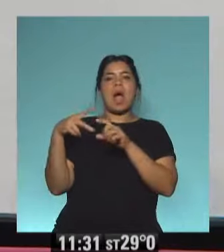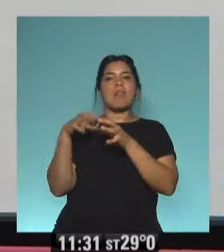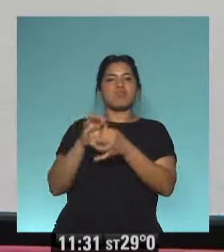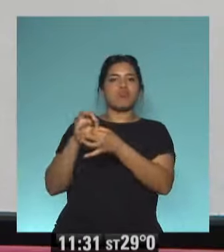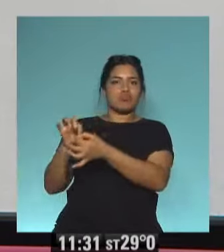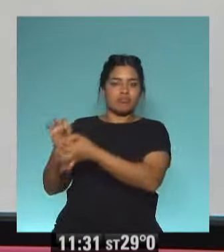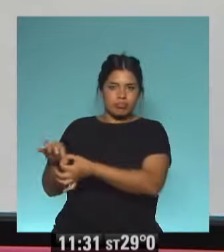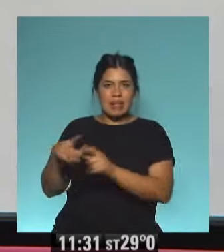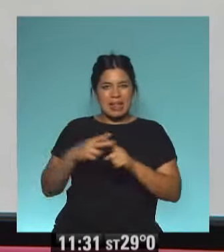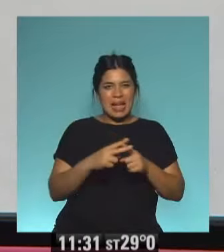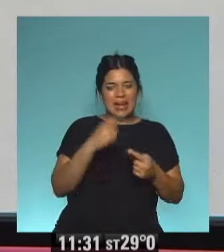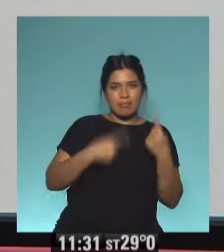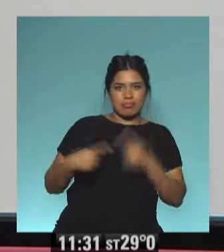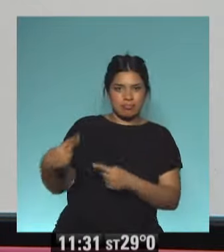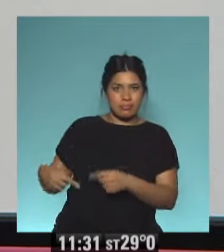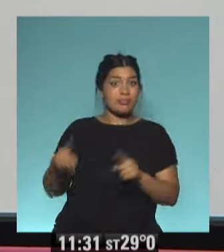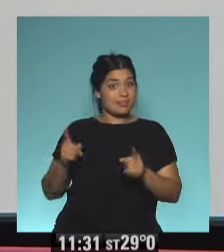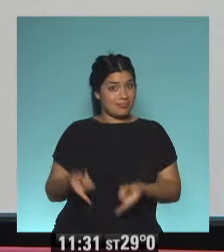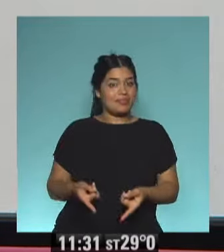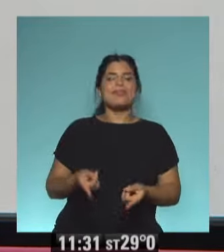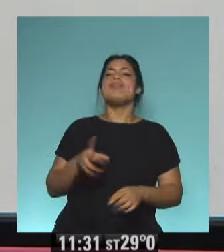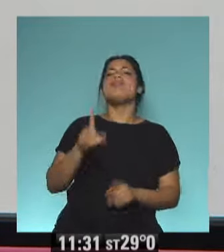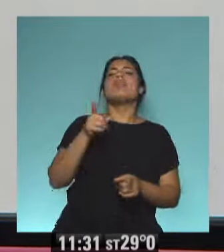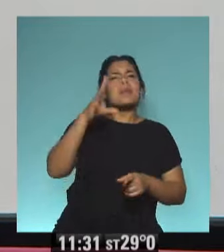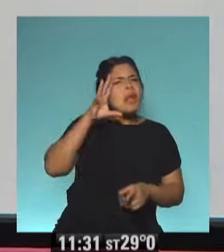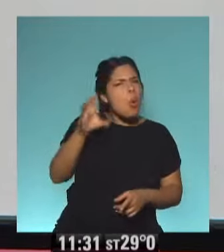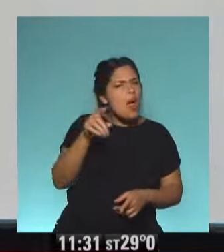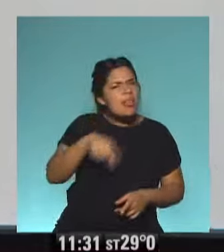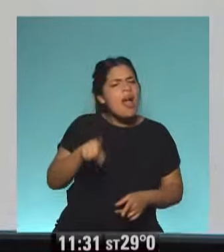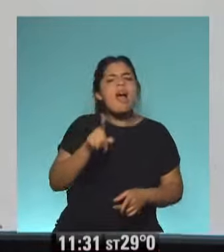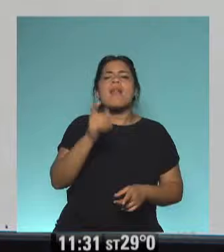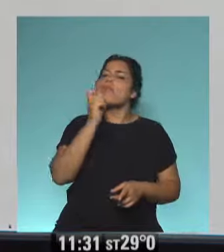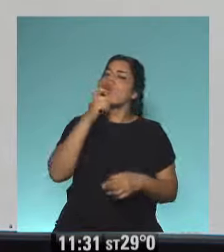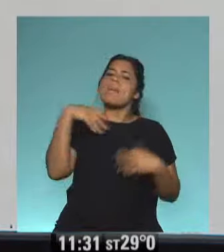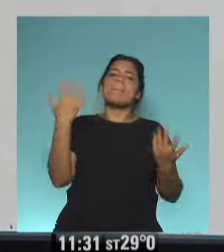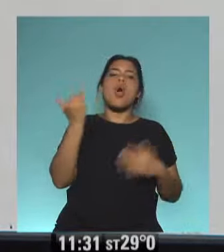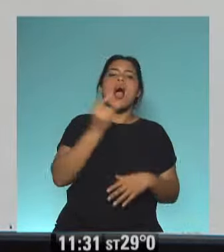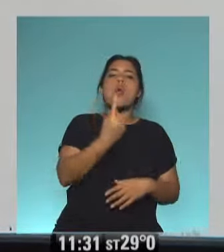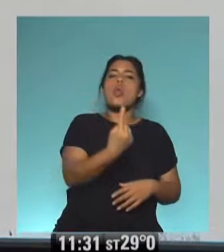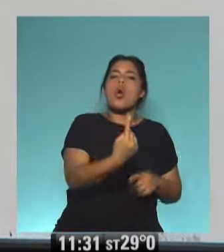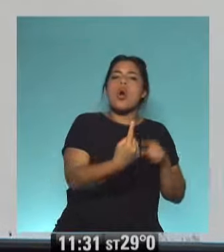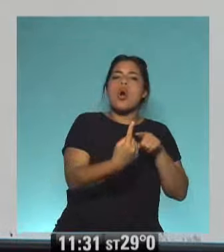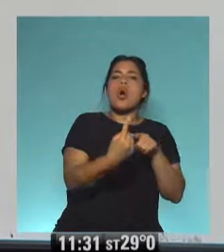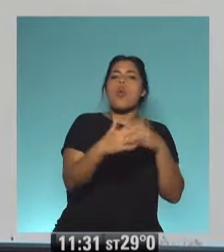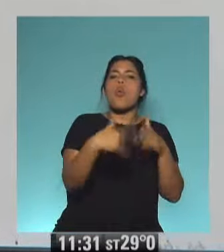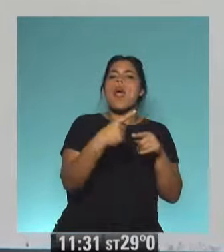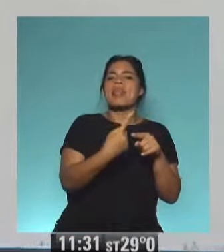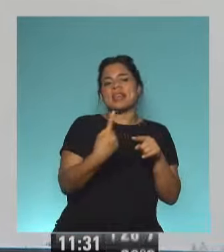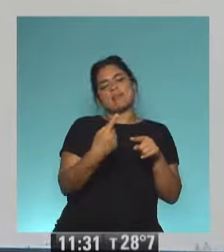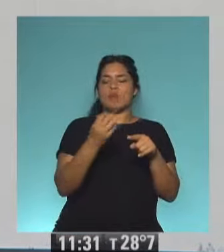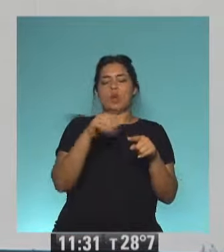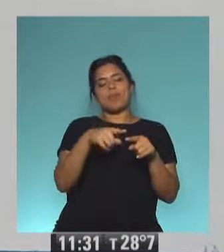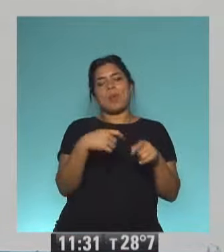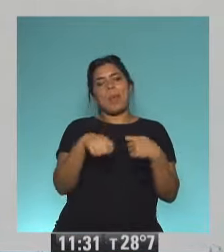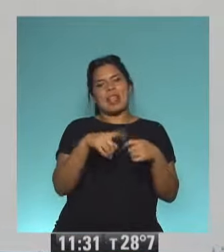llevando por diferentes lugares. Y se acuerdan que, por ejemplo, acá tenemos uno de estos juguetes que es... Bueno, este es de plástico, pero ese,